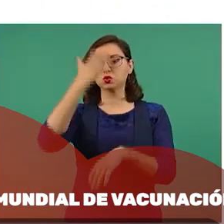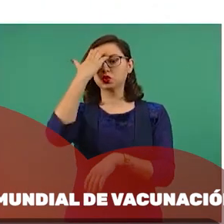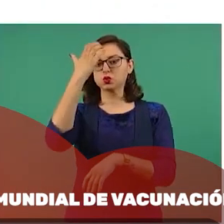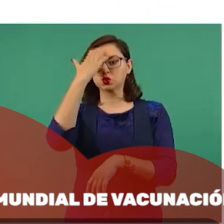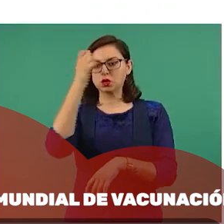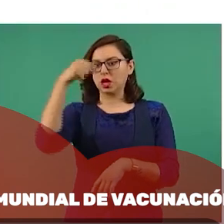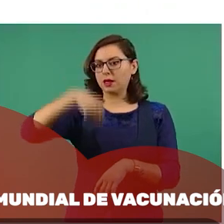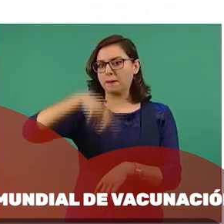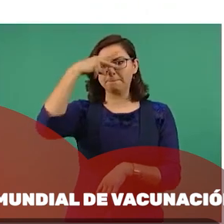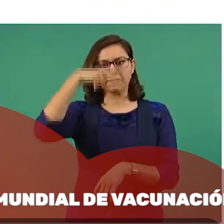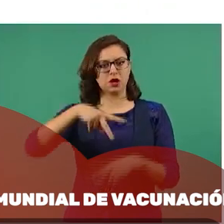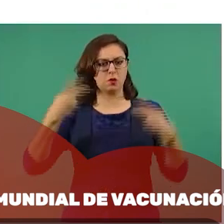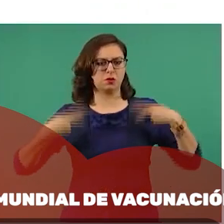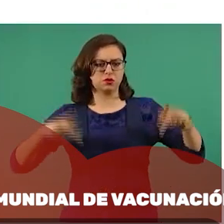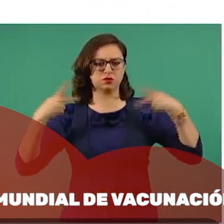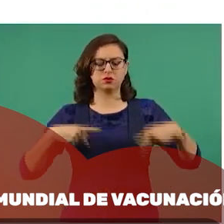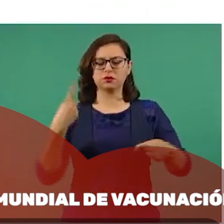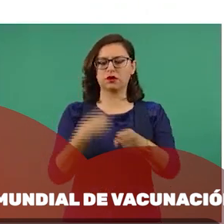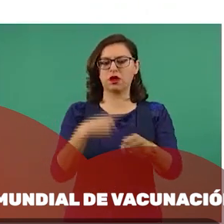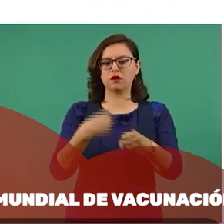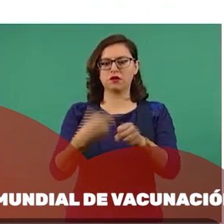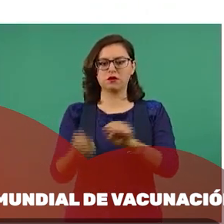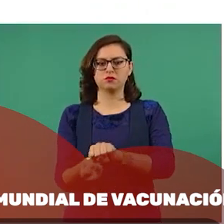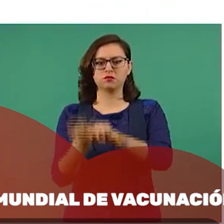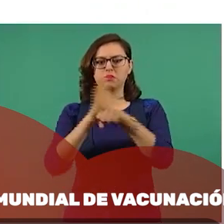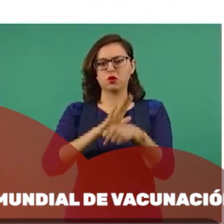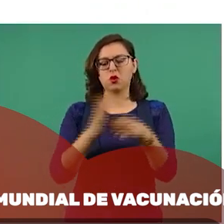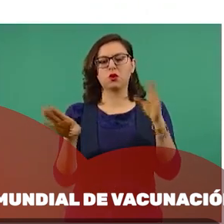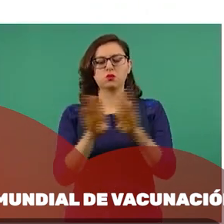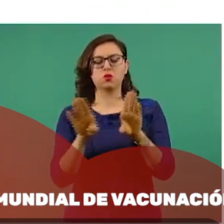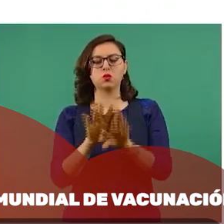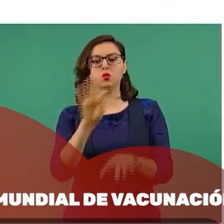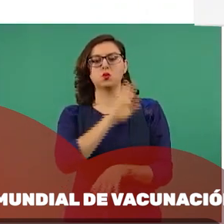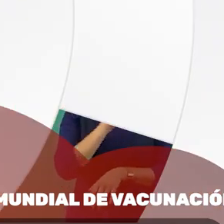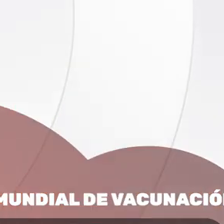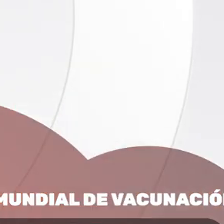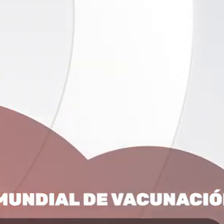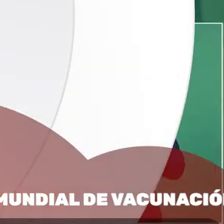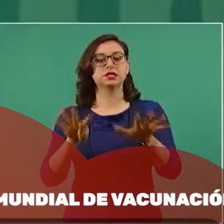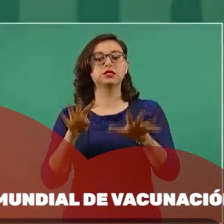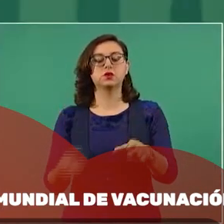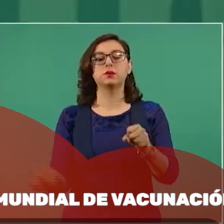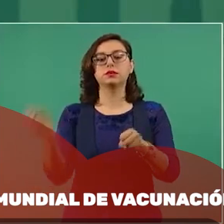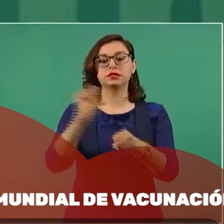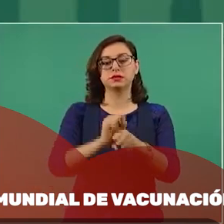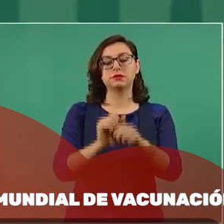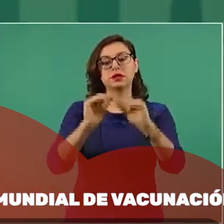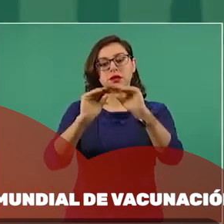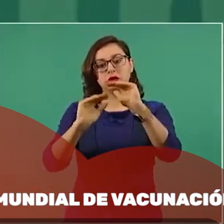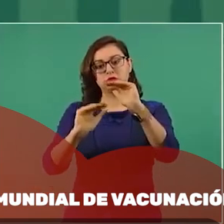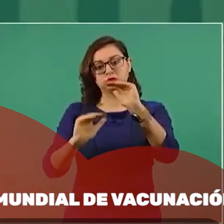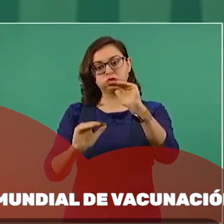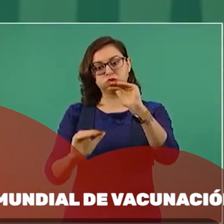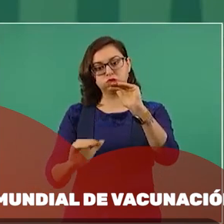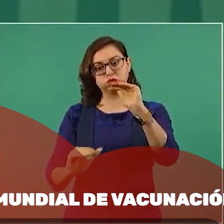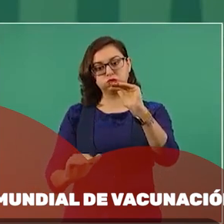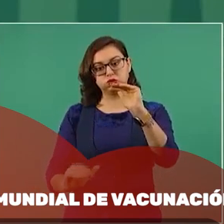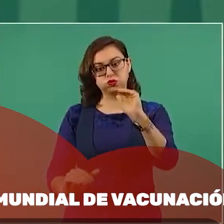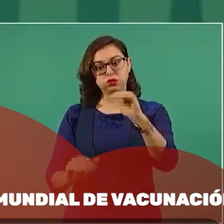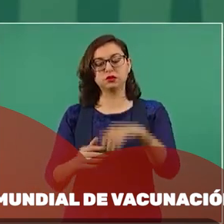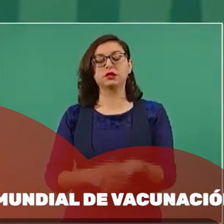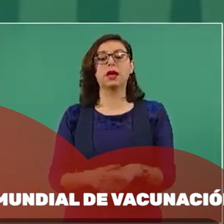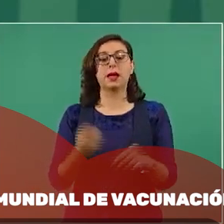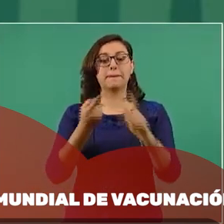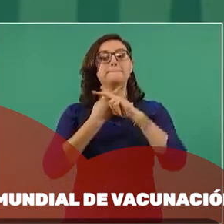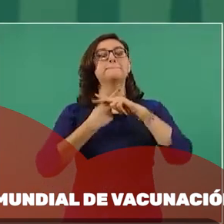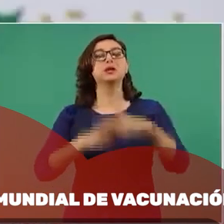detalló que se han vacunado a más de la quinta parte de la población elegible para aplicar las dosis, es decir, de adultos, lo que sitúa a México entre los